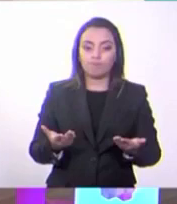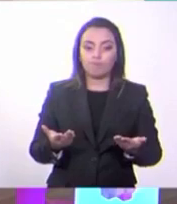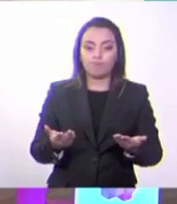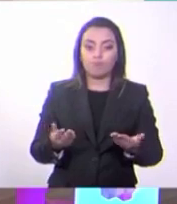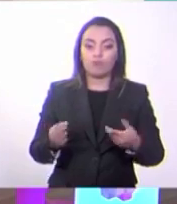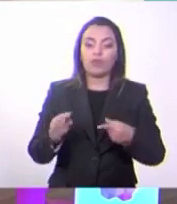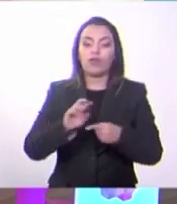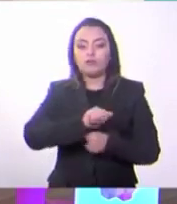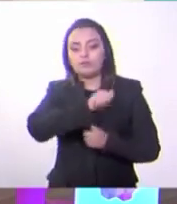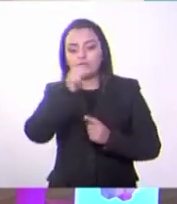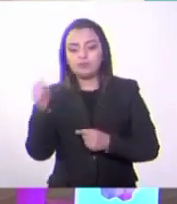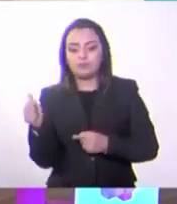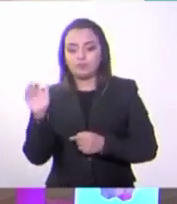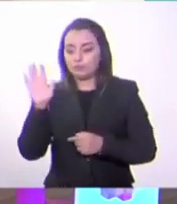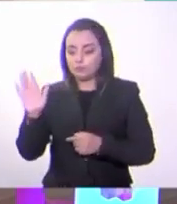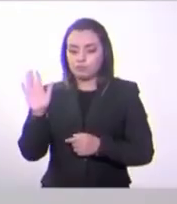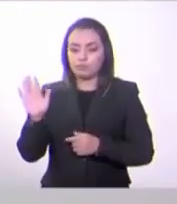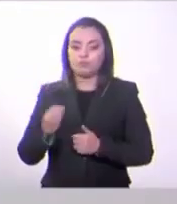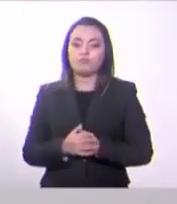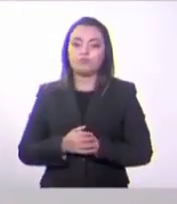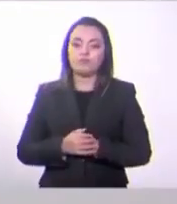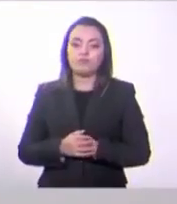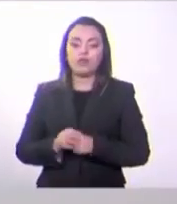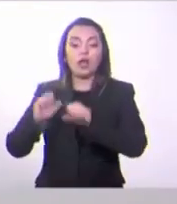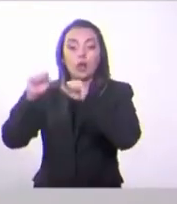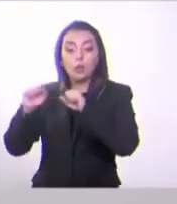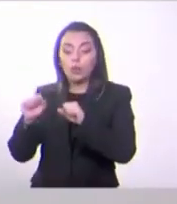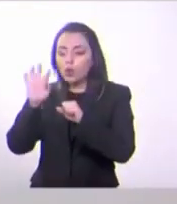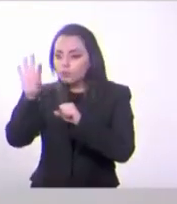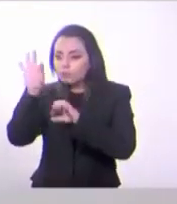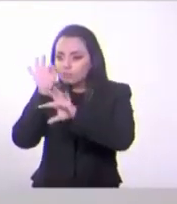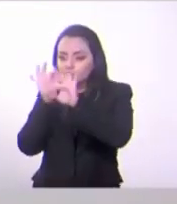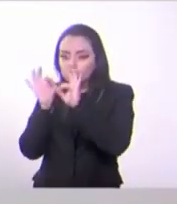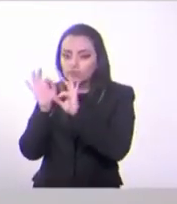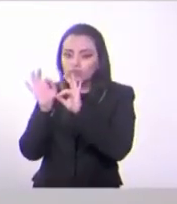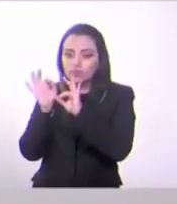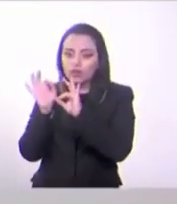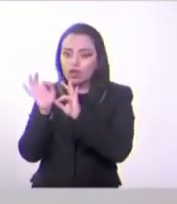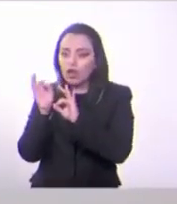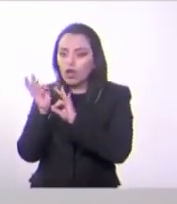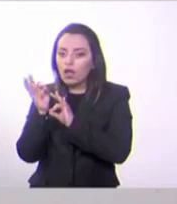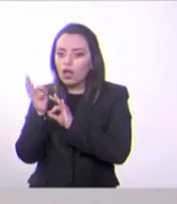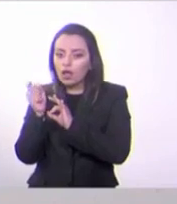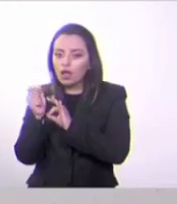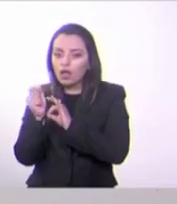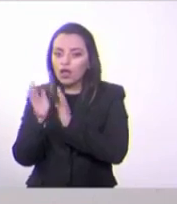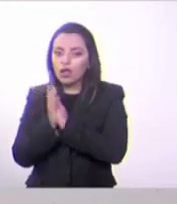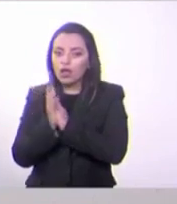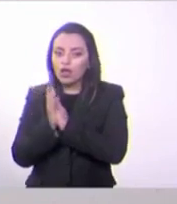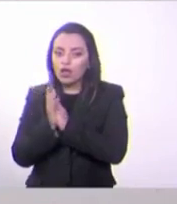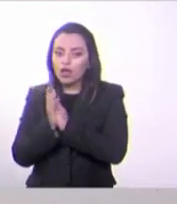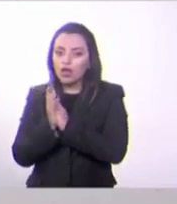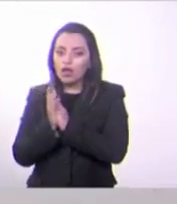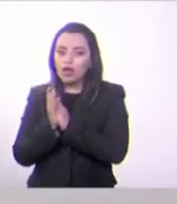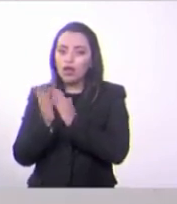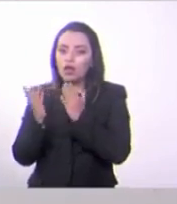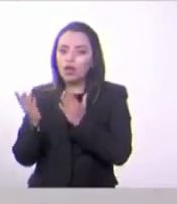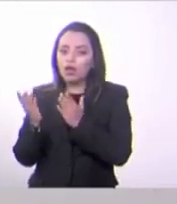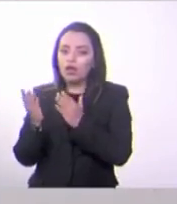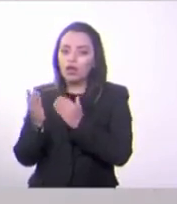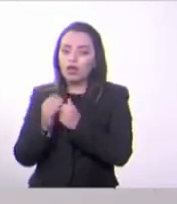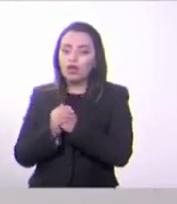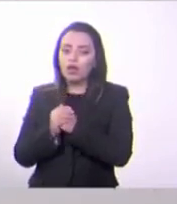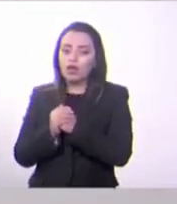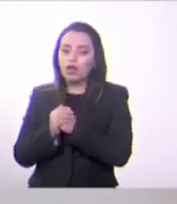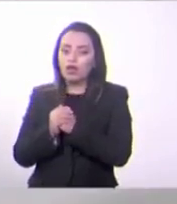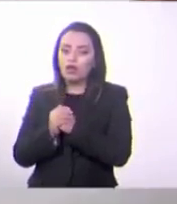acá, puedes encontrar un valor A tal que al evaluar la función en A te dé